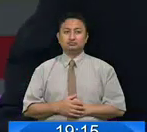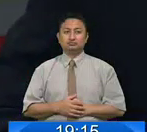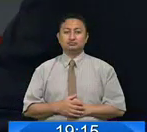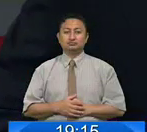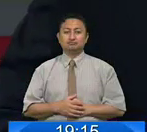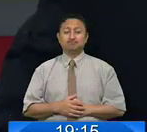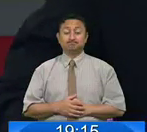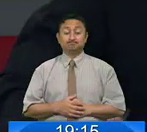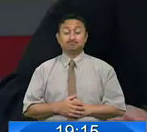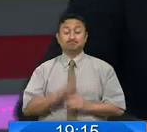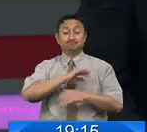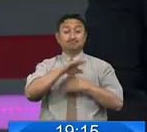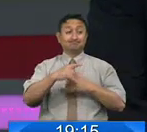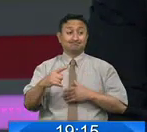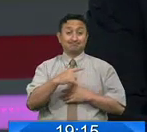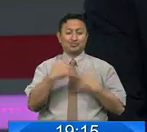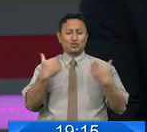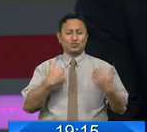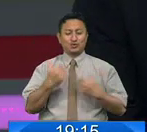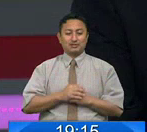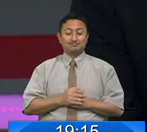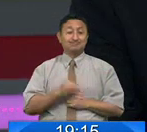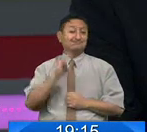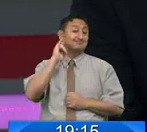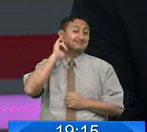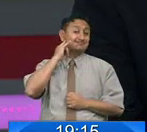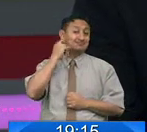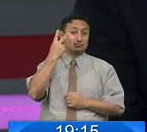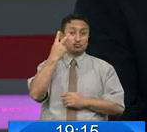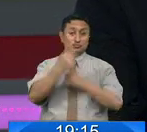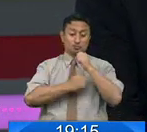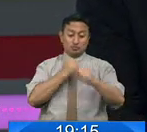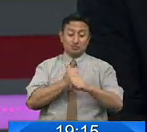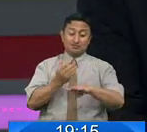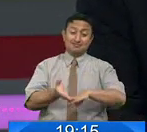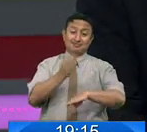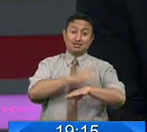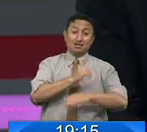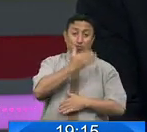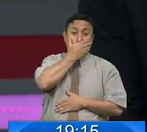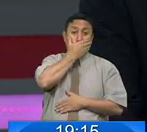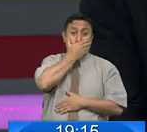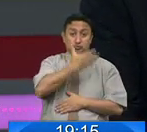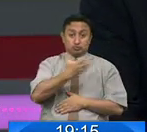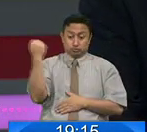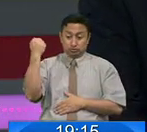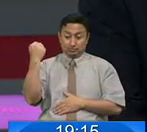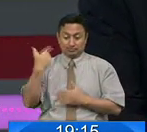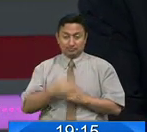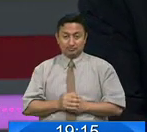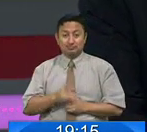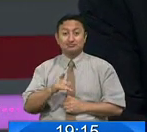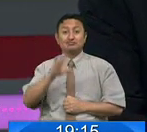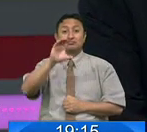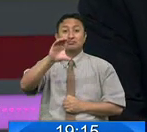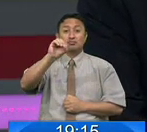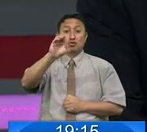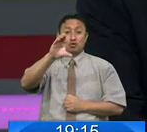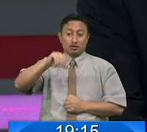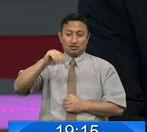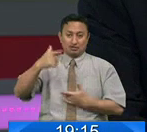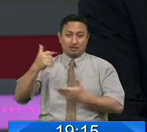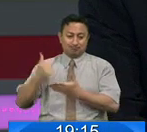a todos realmente nos alegra esta noticia la niña de 2 años secuestrada días atrás en el sur de quito y rescatada en la ciudad de coca fue